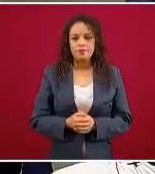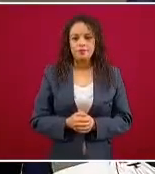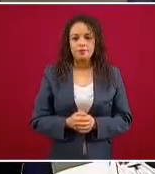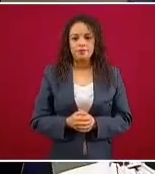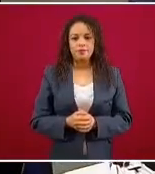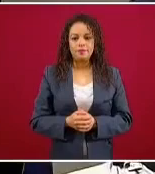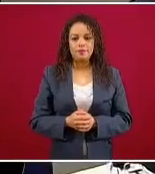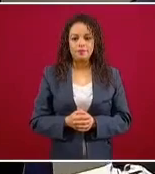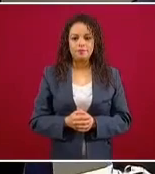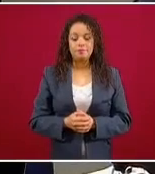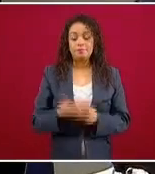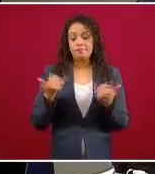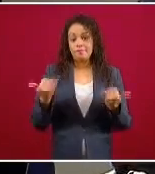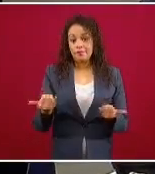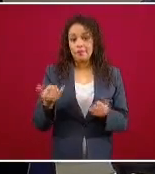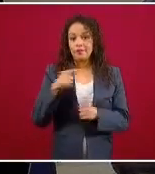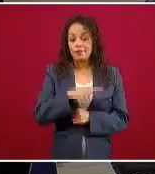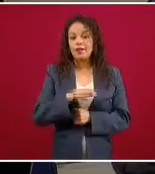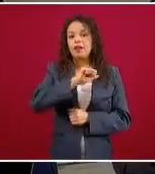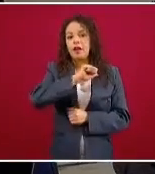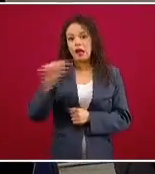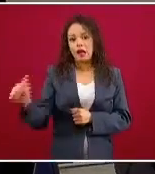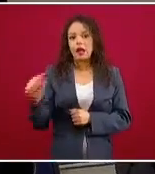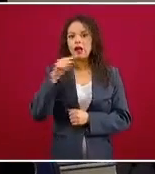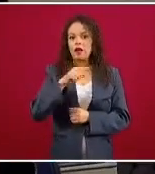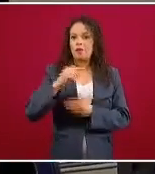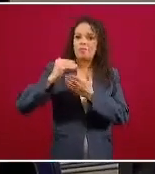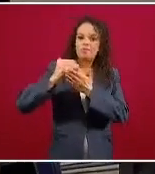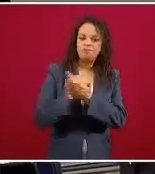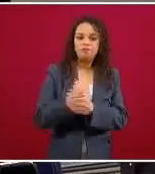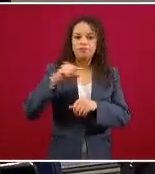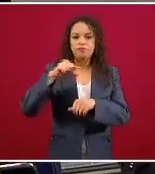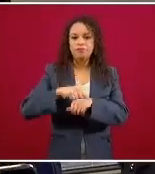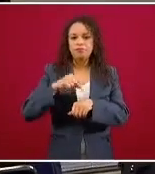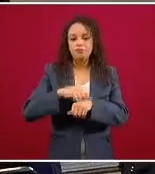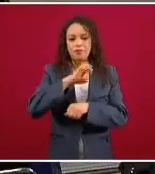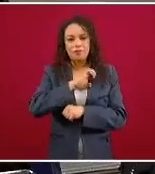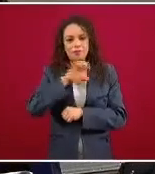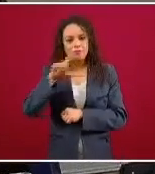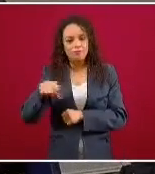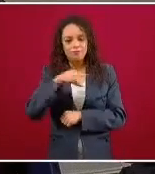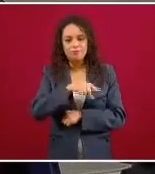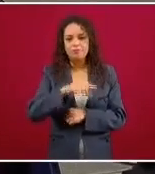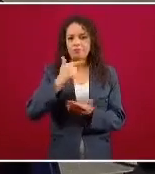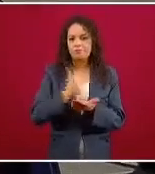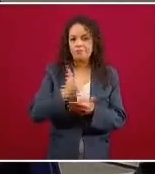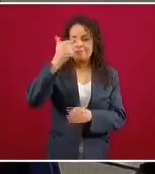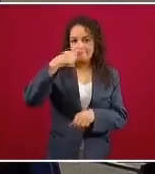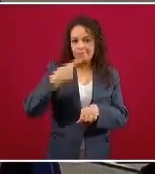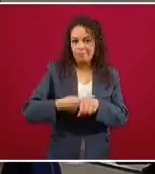menos especialistas en terapia intensiva, que son los que se requieren